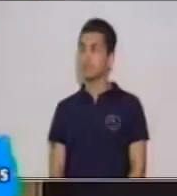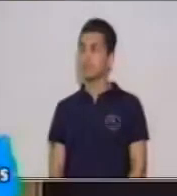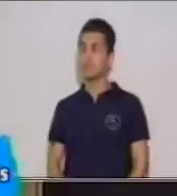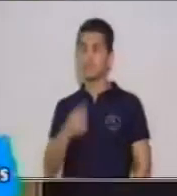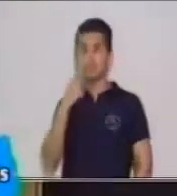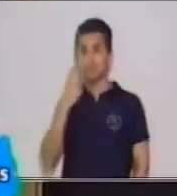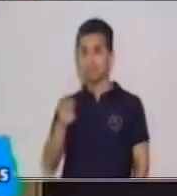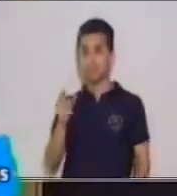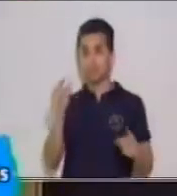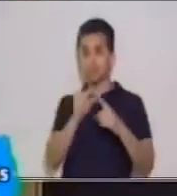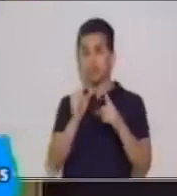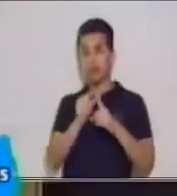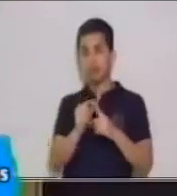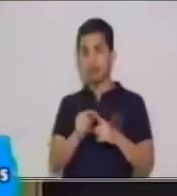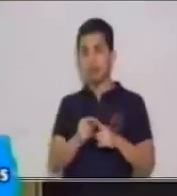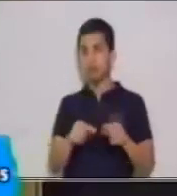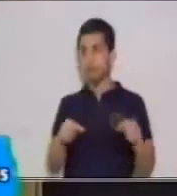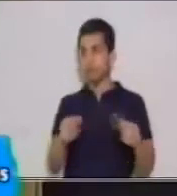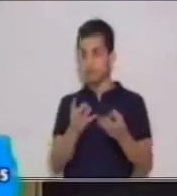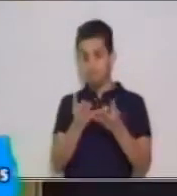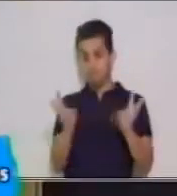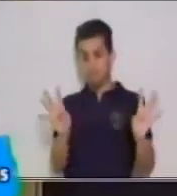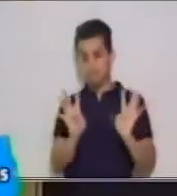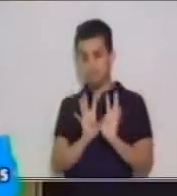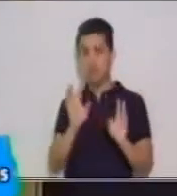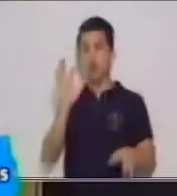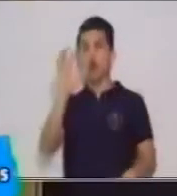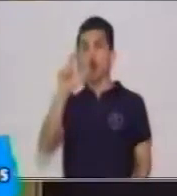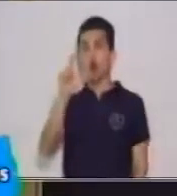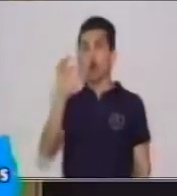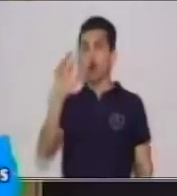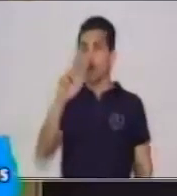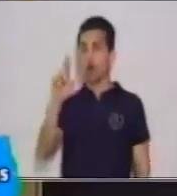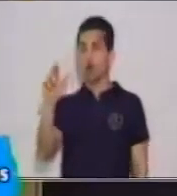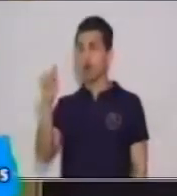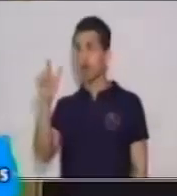que nos ubiquemos al final.